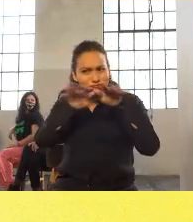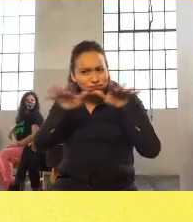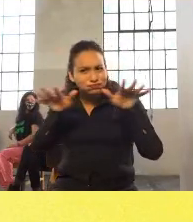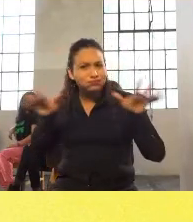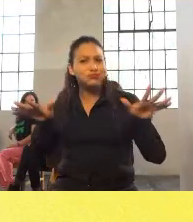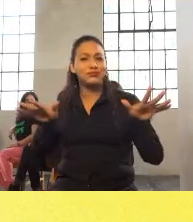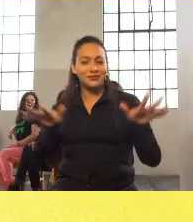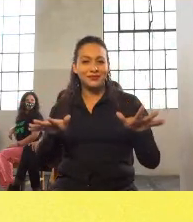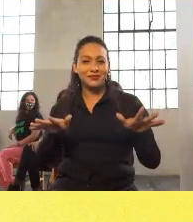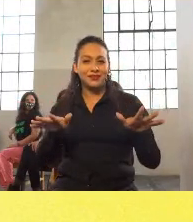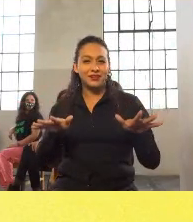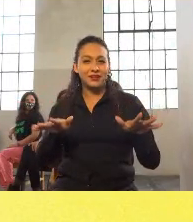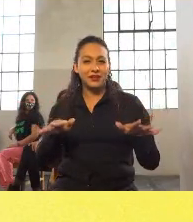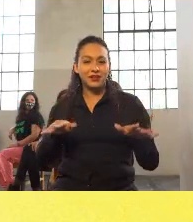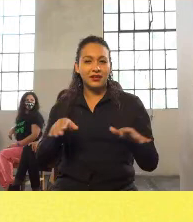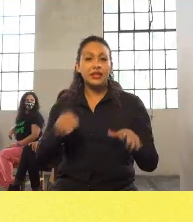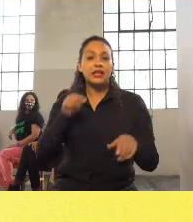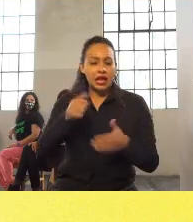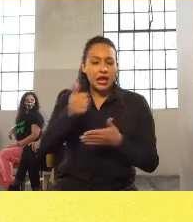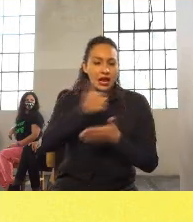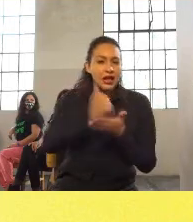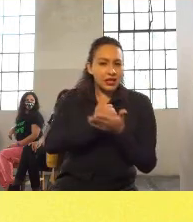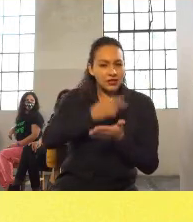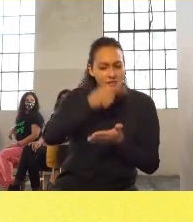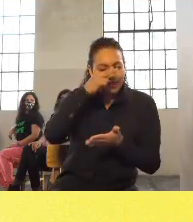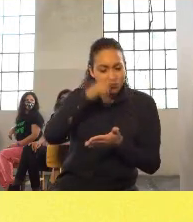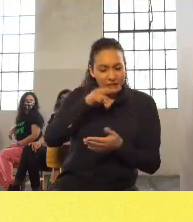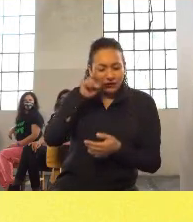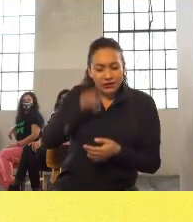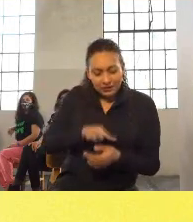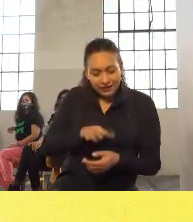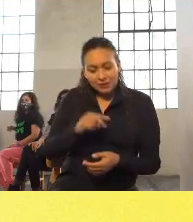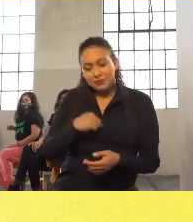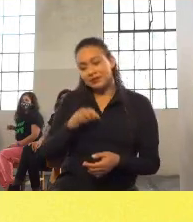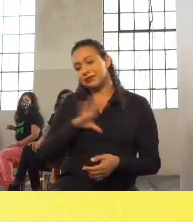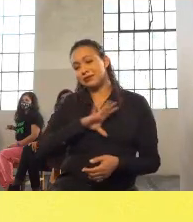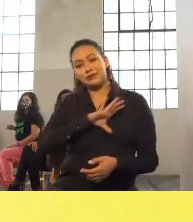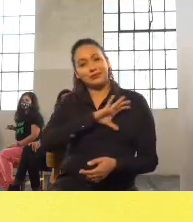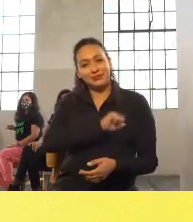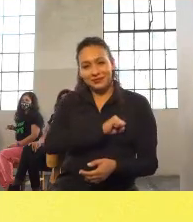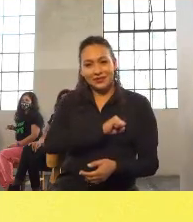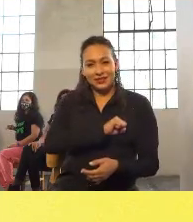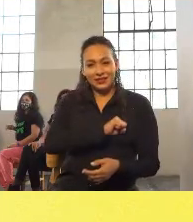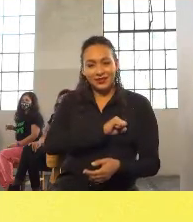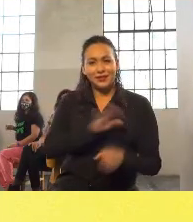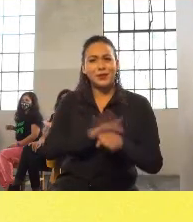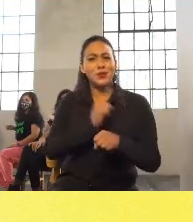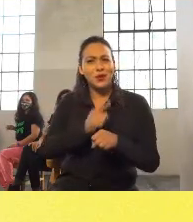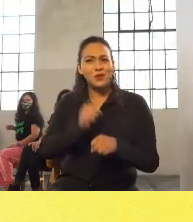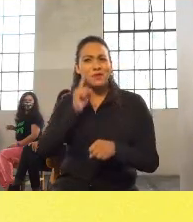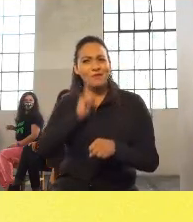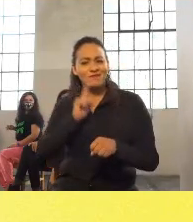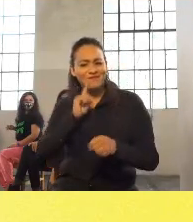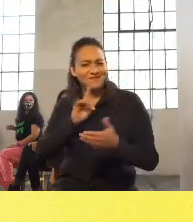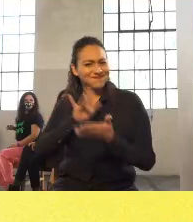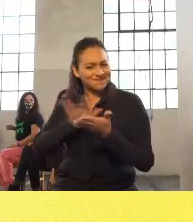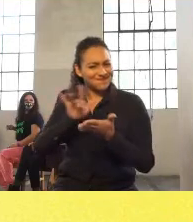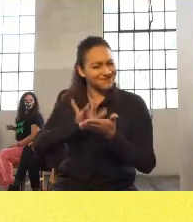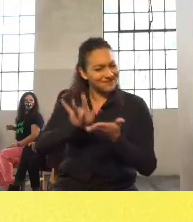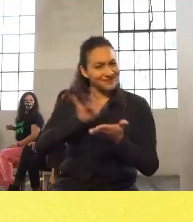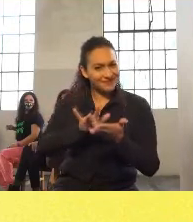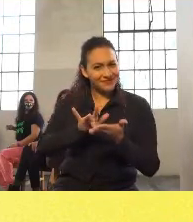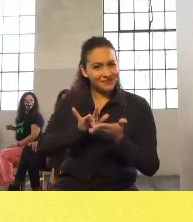eco fuera de Ciudad de México que aquí, y eso a mí me encanta. Entonces eso me hace pensar en que si